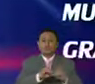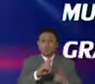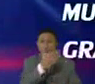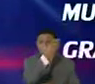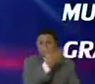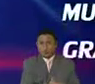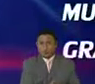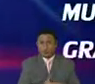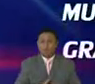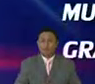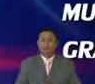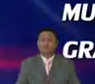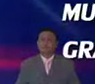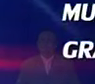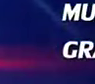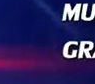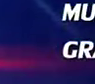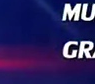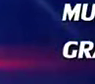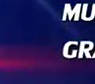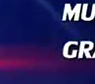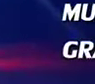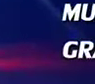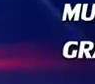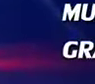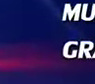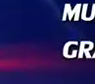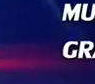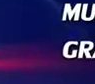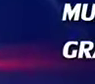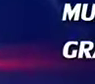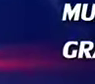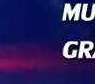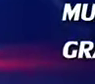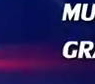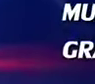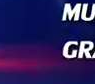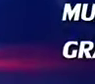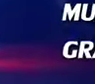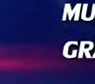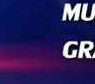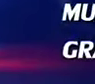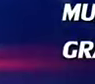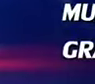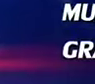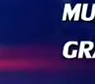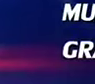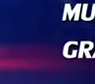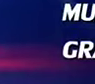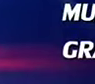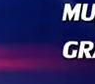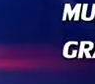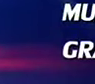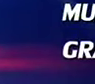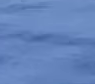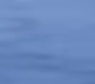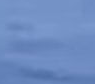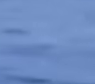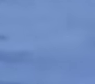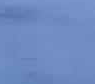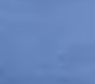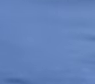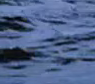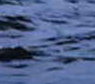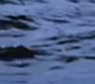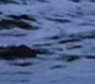17 armas de fuego decomisadas, además de 6 armas blancas, 332 municiones y 2 granadas tipo limón. En